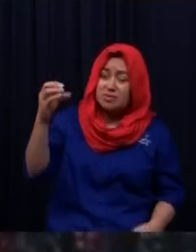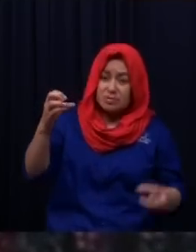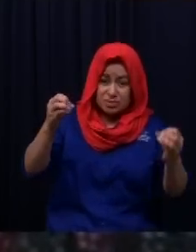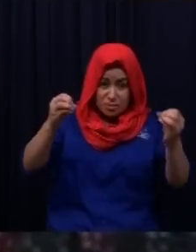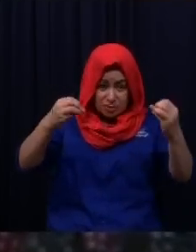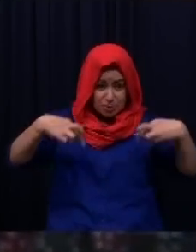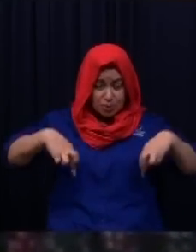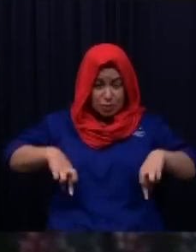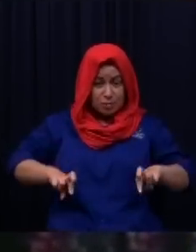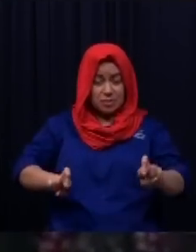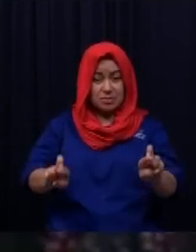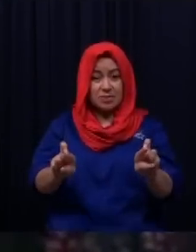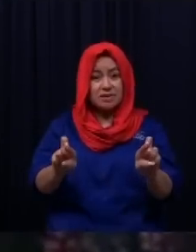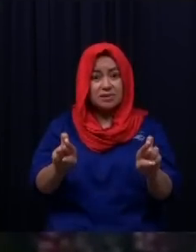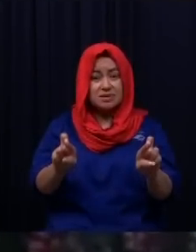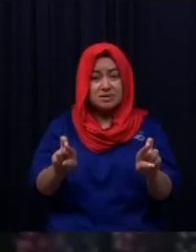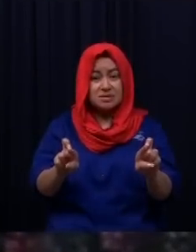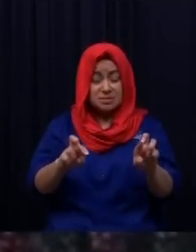Aleluya.